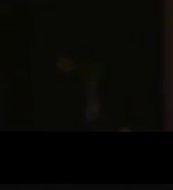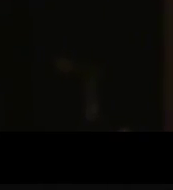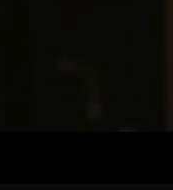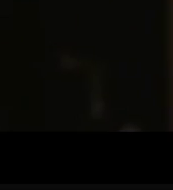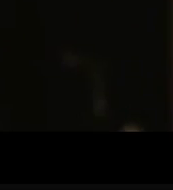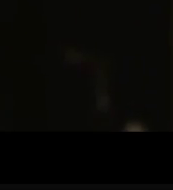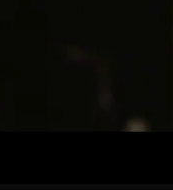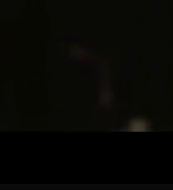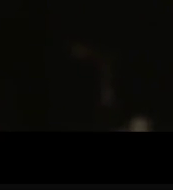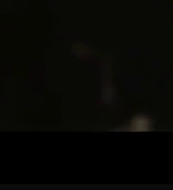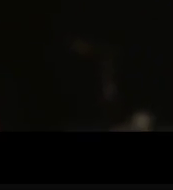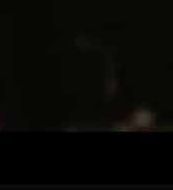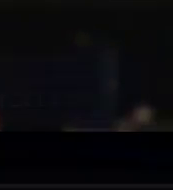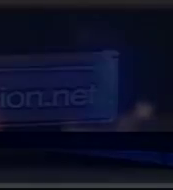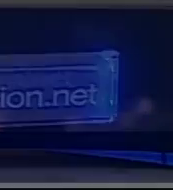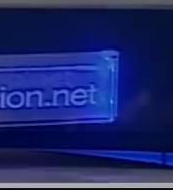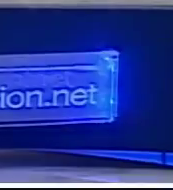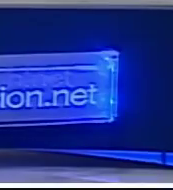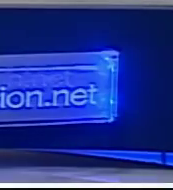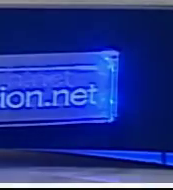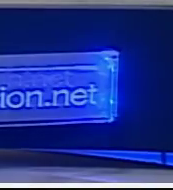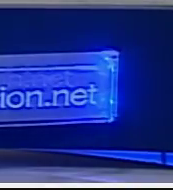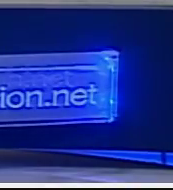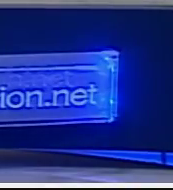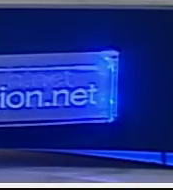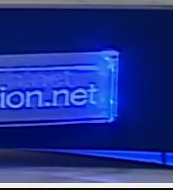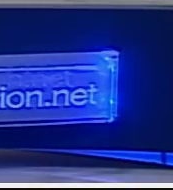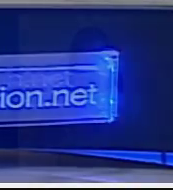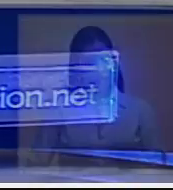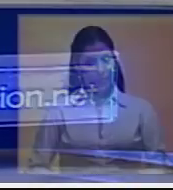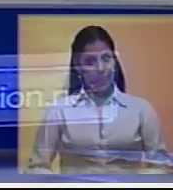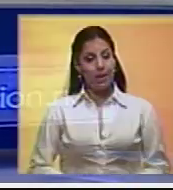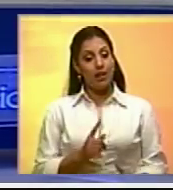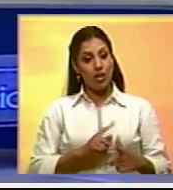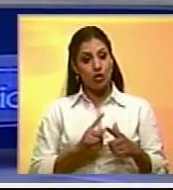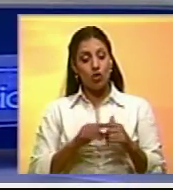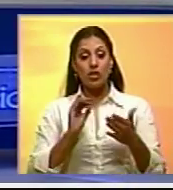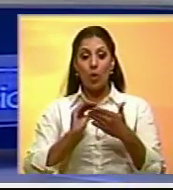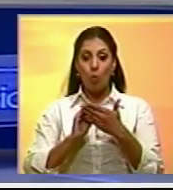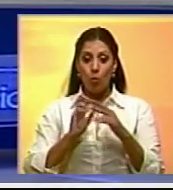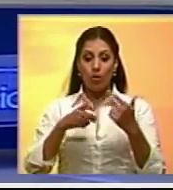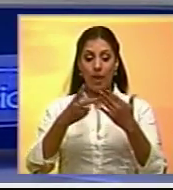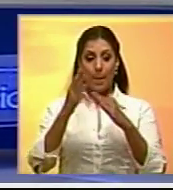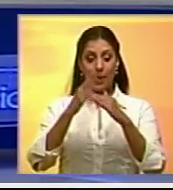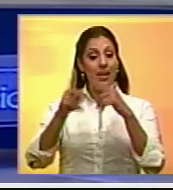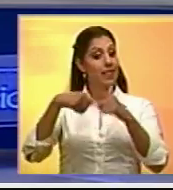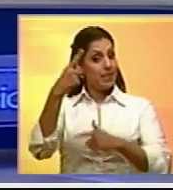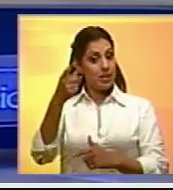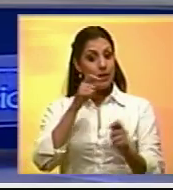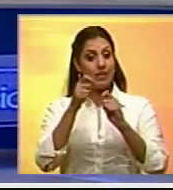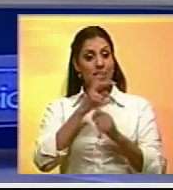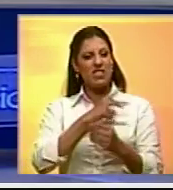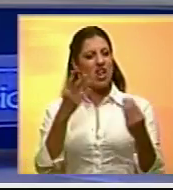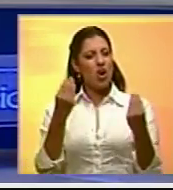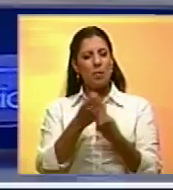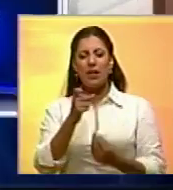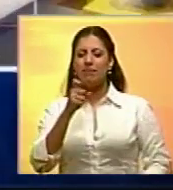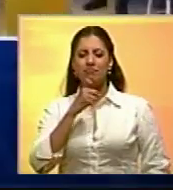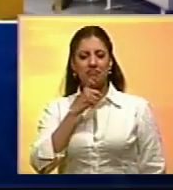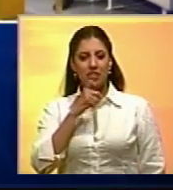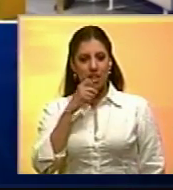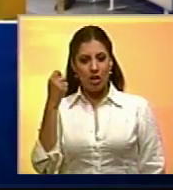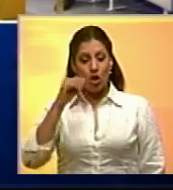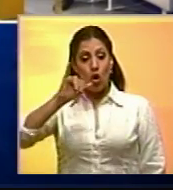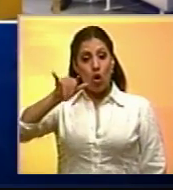Cayendo siempre en él. Bien, amigos, hacemos entonces una nueva pausa. A regreso, en Entrevista Venevisión nos